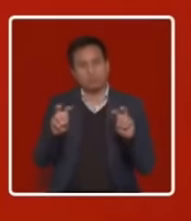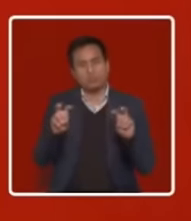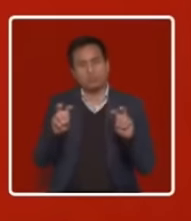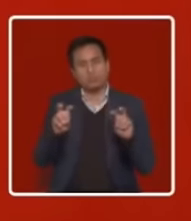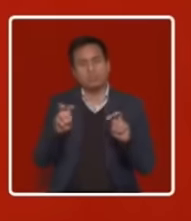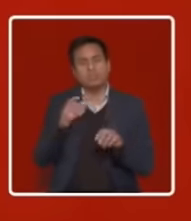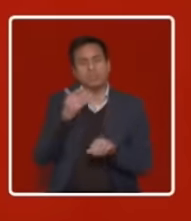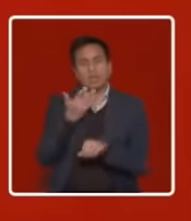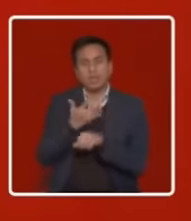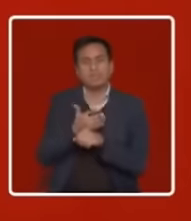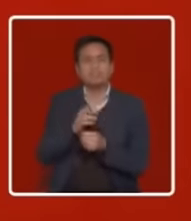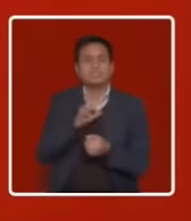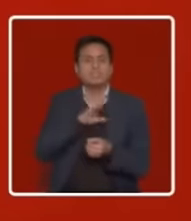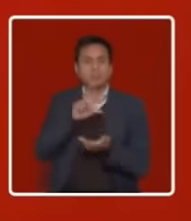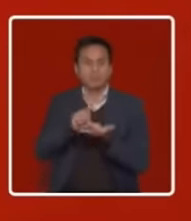la presencia antártica.